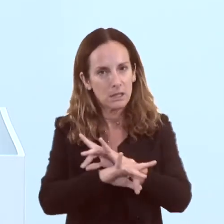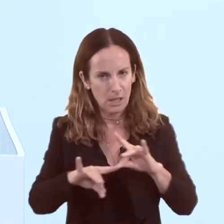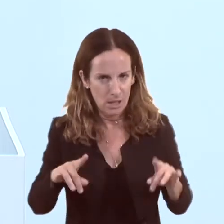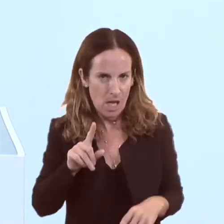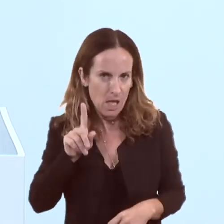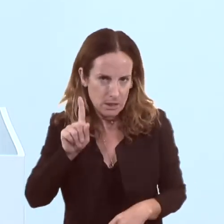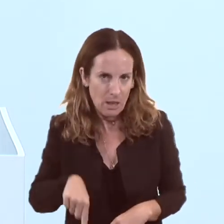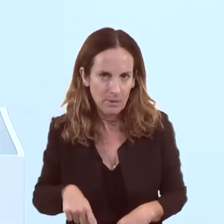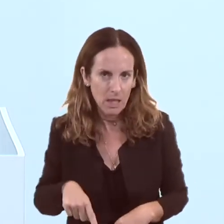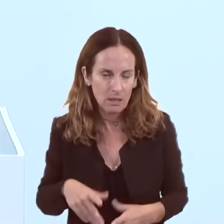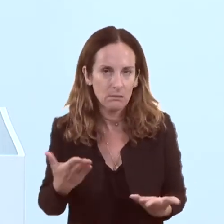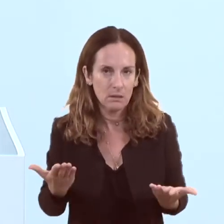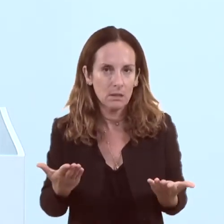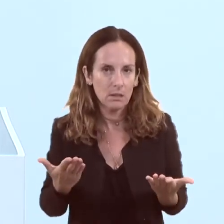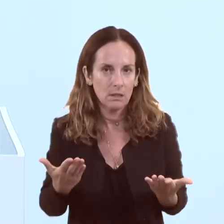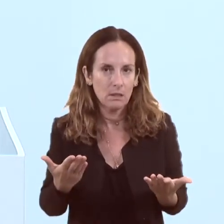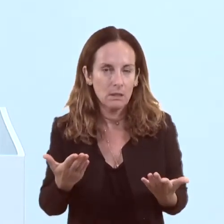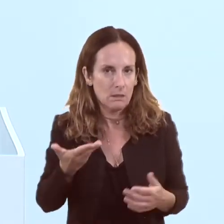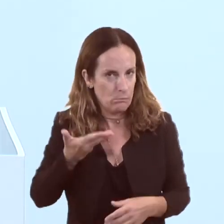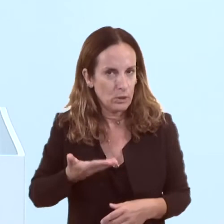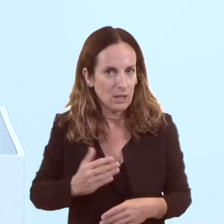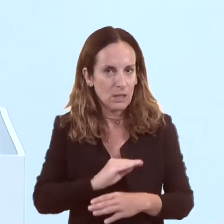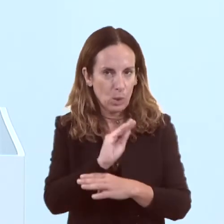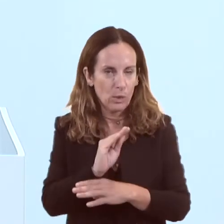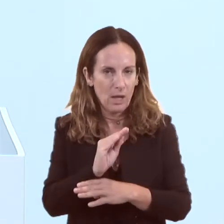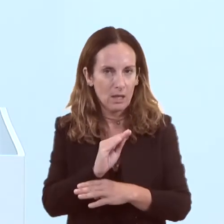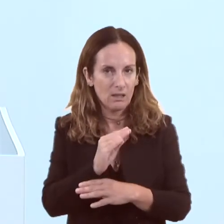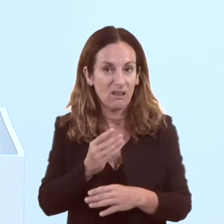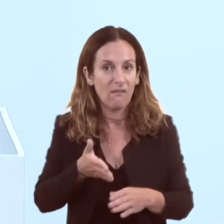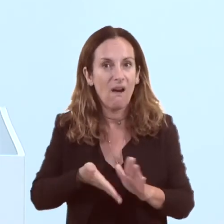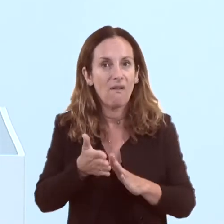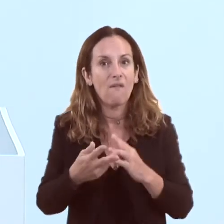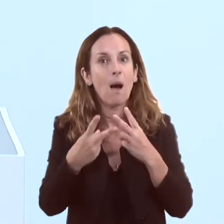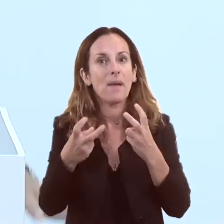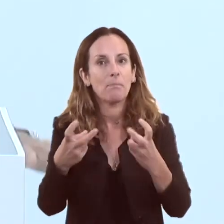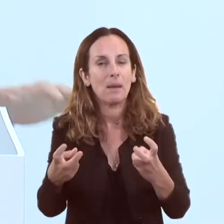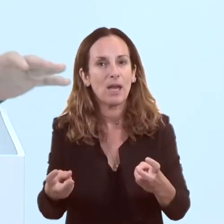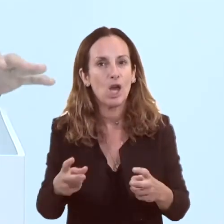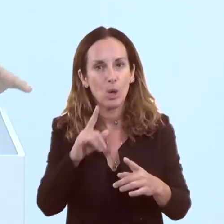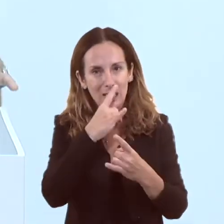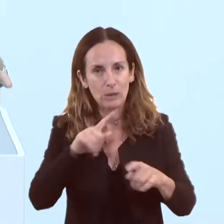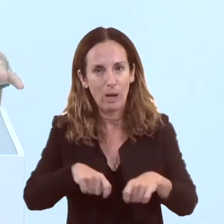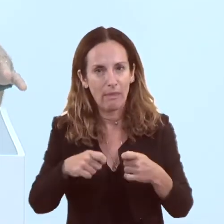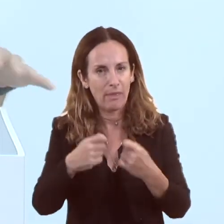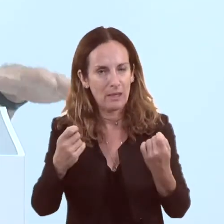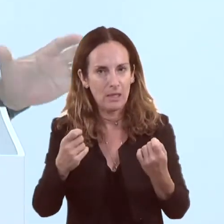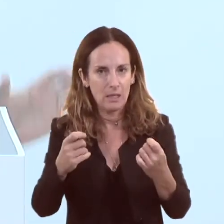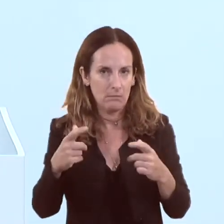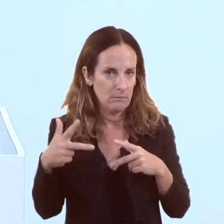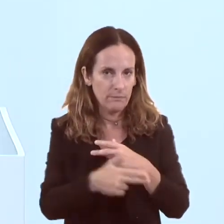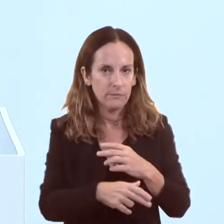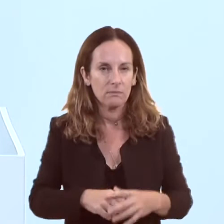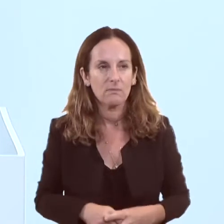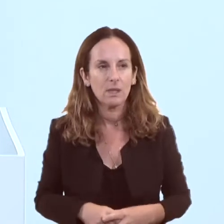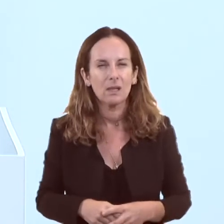de la tierra dentro de la tierra la Tierra Firme también igual hay que yo creo que se conservan mejor que la agresión mayor se